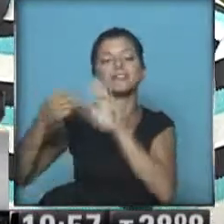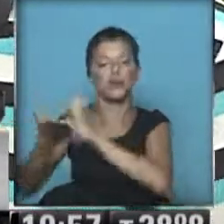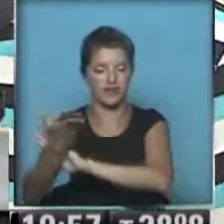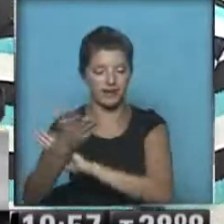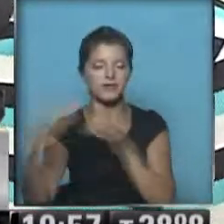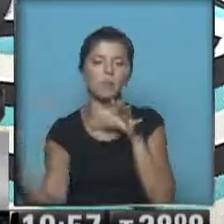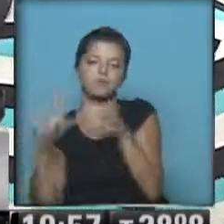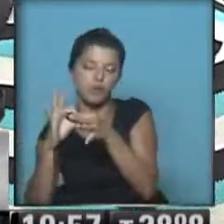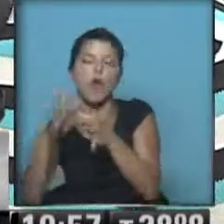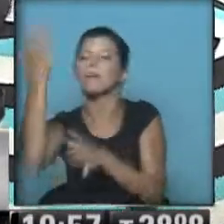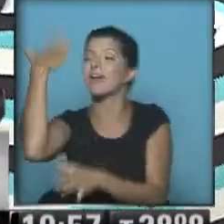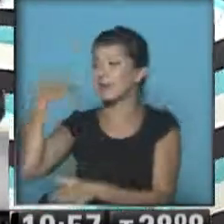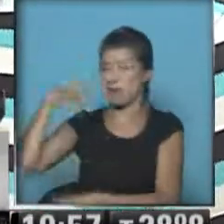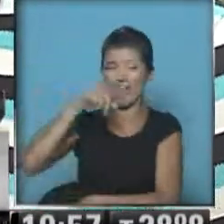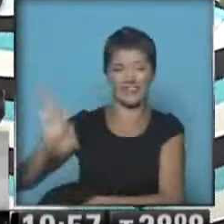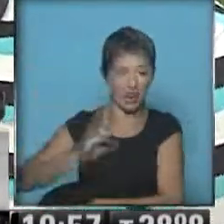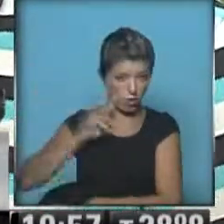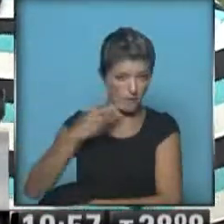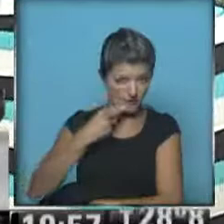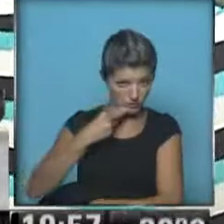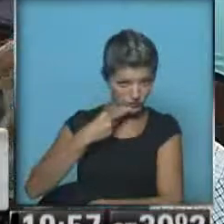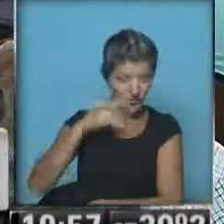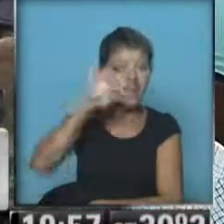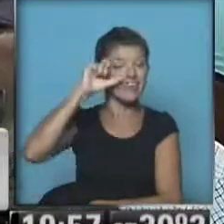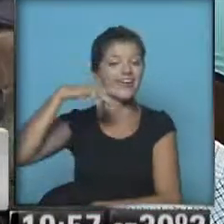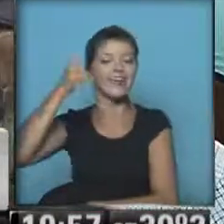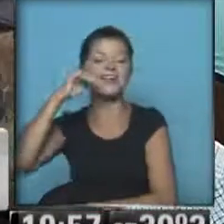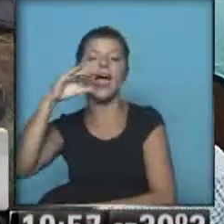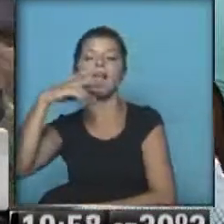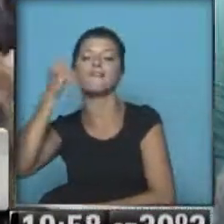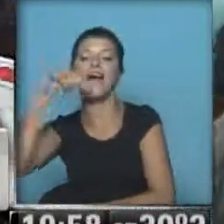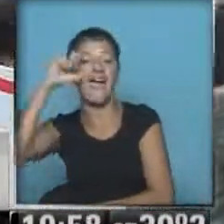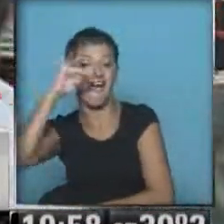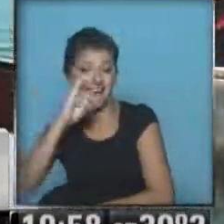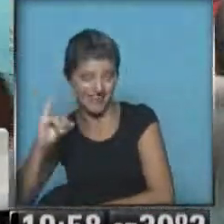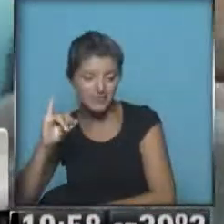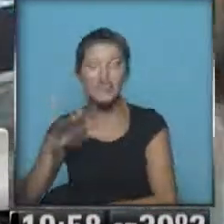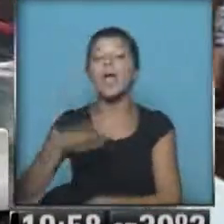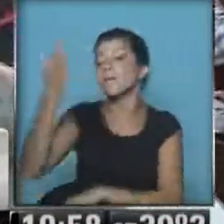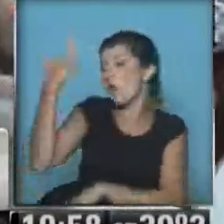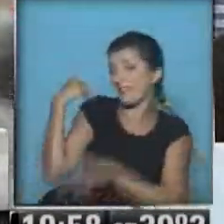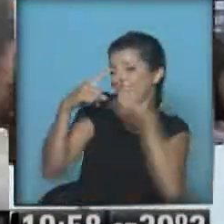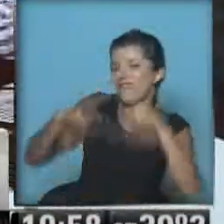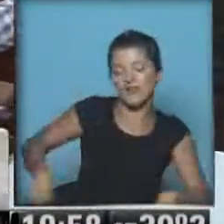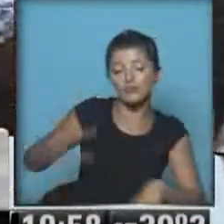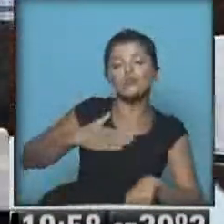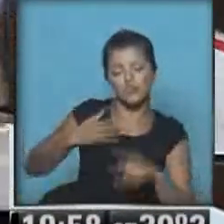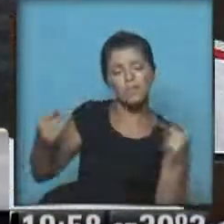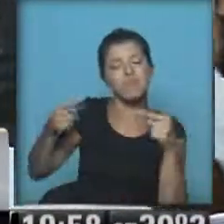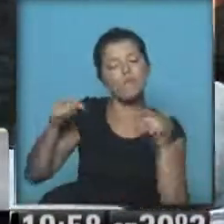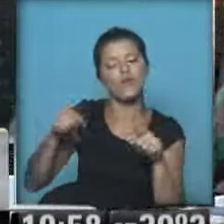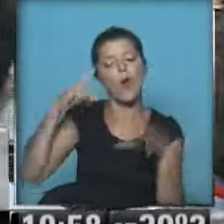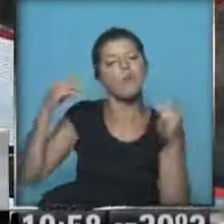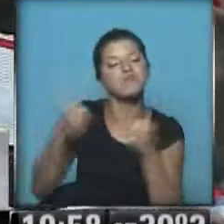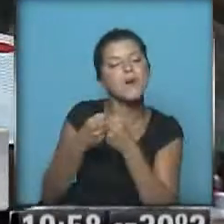de la alianza con de Narváez en el 2011, pero era desde otro lugar. Yo en ese momento, y nosotros en ese momento, estábamos en contra también de ese acuerdo,